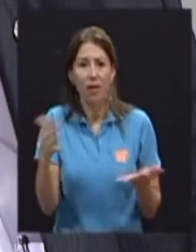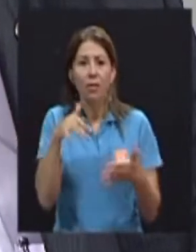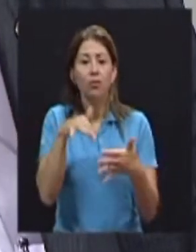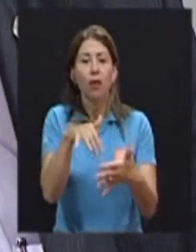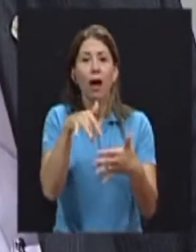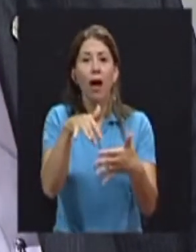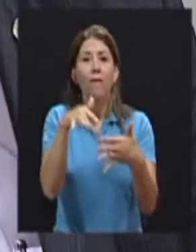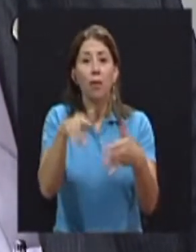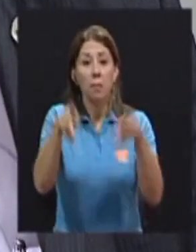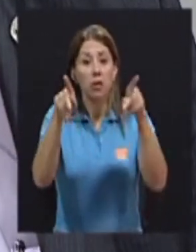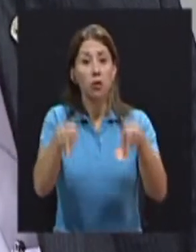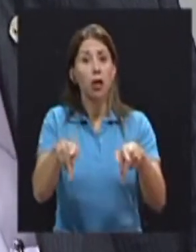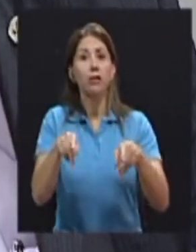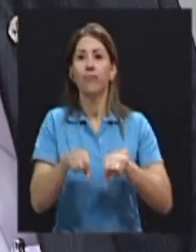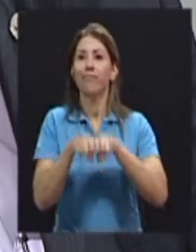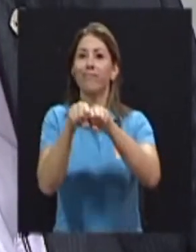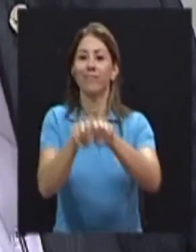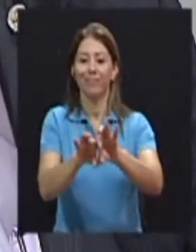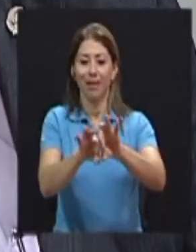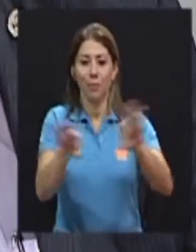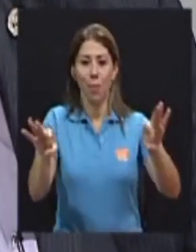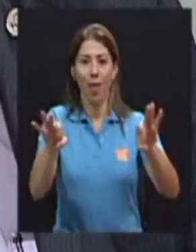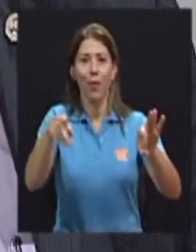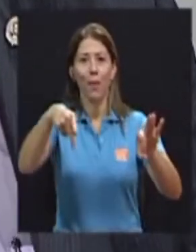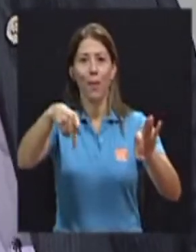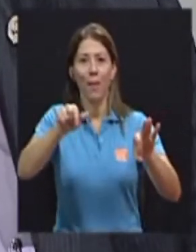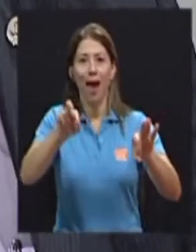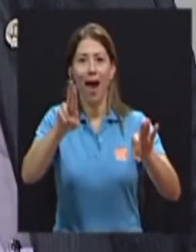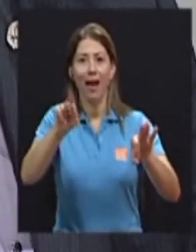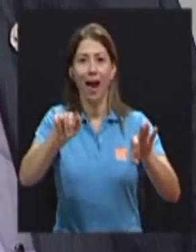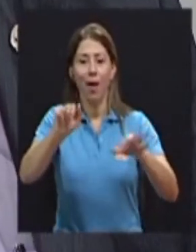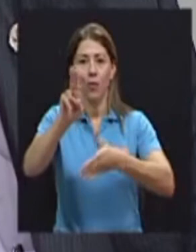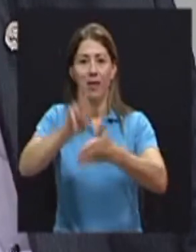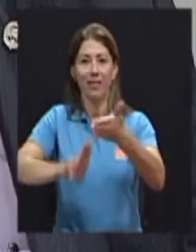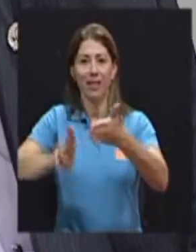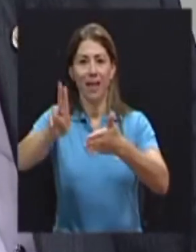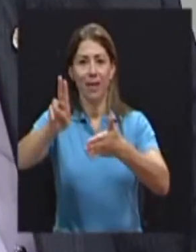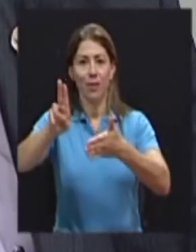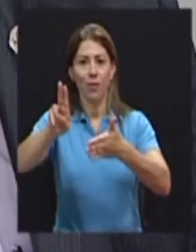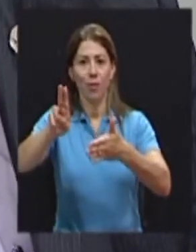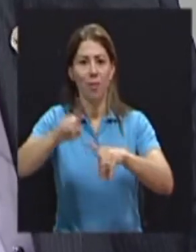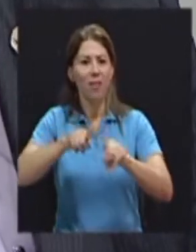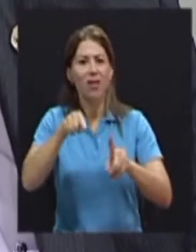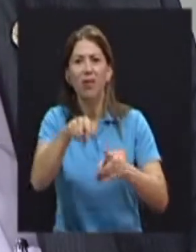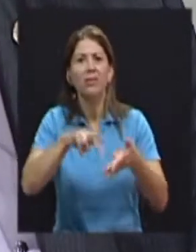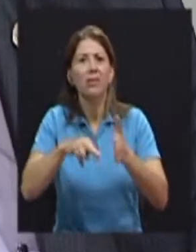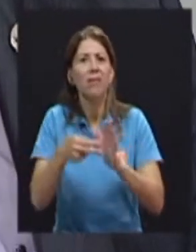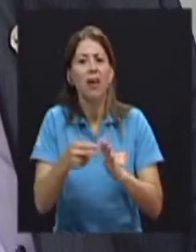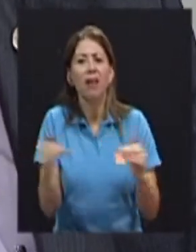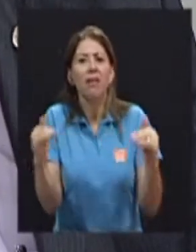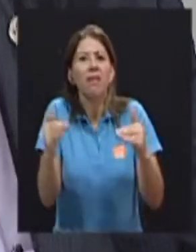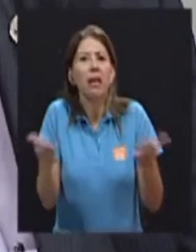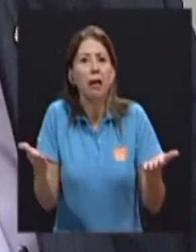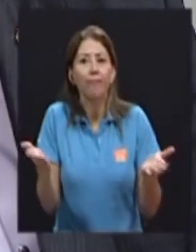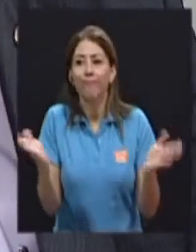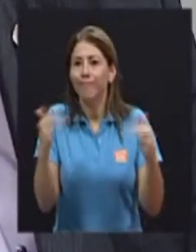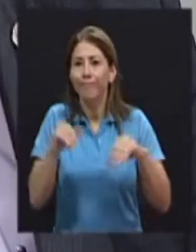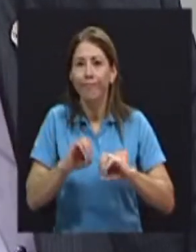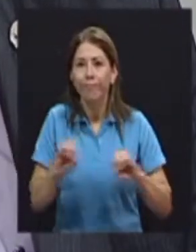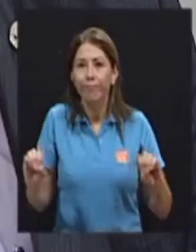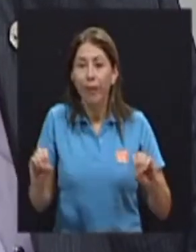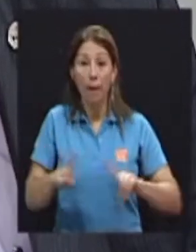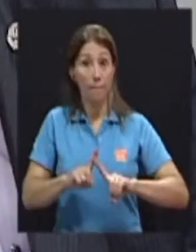muchachos como diplomados parauniversitarios, y a pesar de los esfuerzos de los rectores de las universidades públicas y de los decanos de los